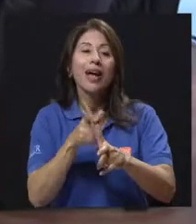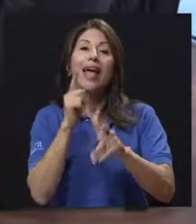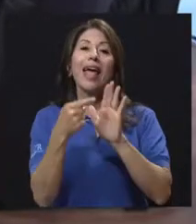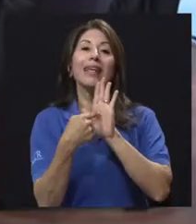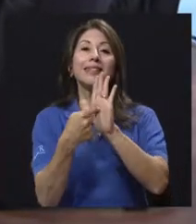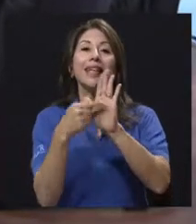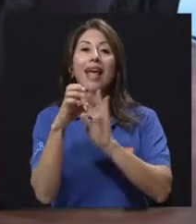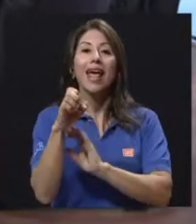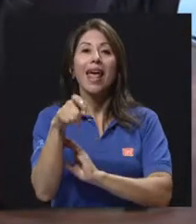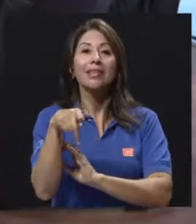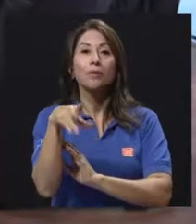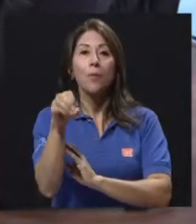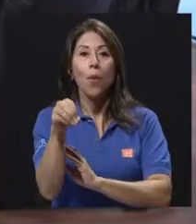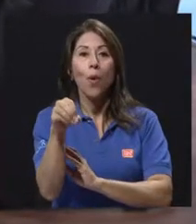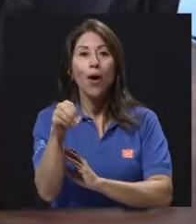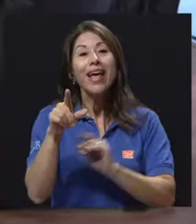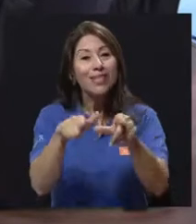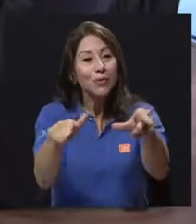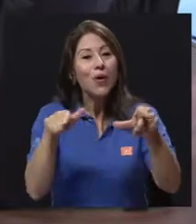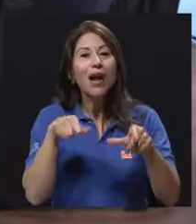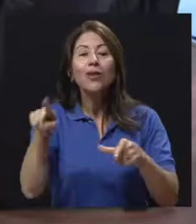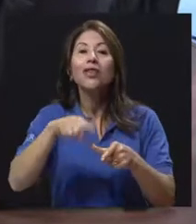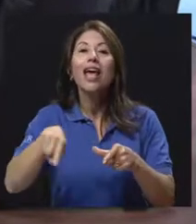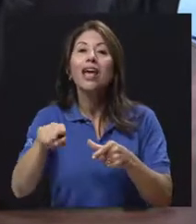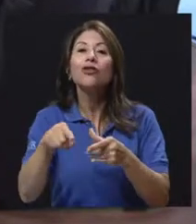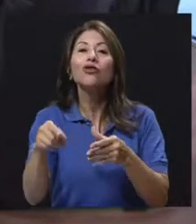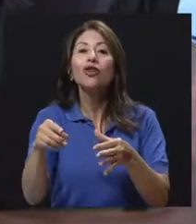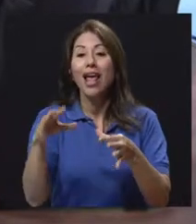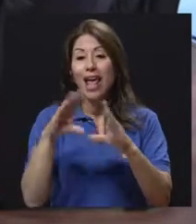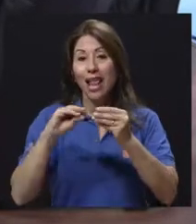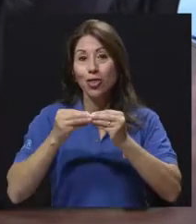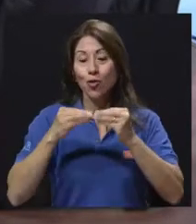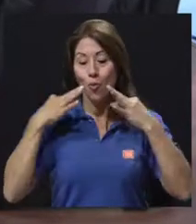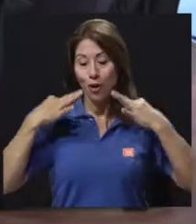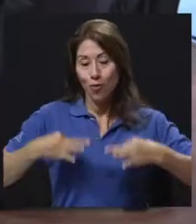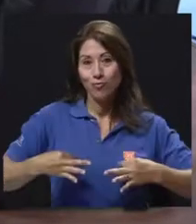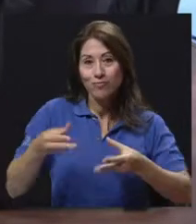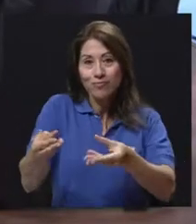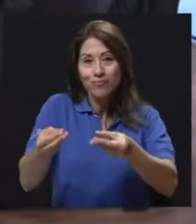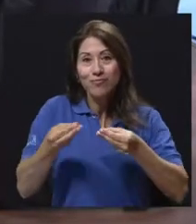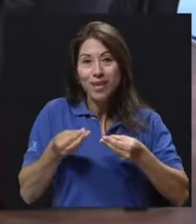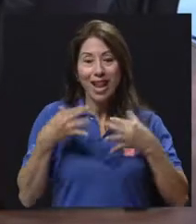número, recogen su camisa. Recogen sus cosas. Es un proceso muy bonito para un